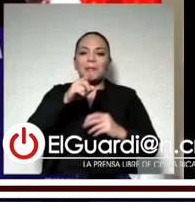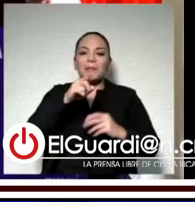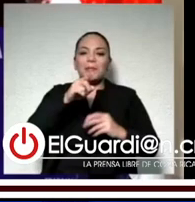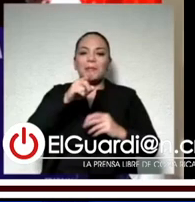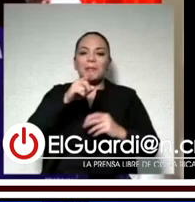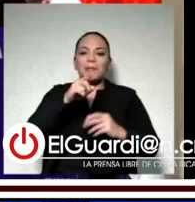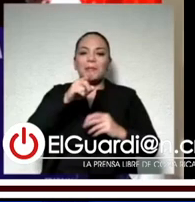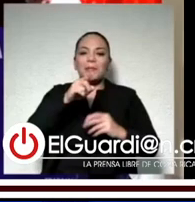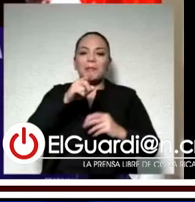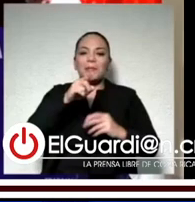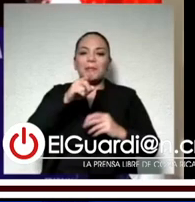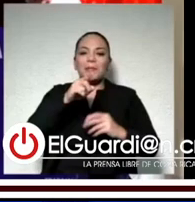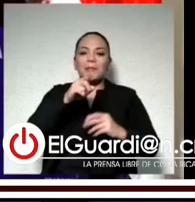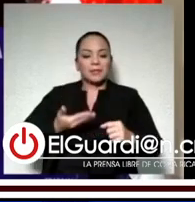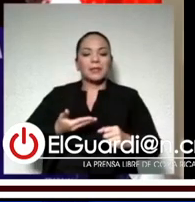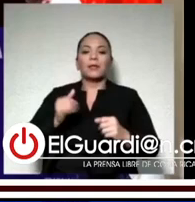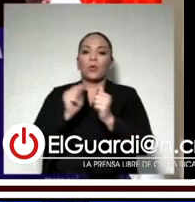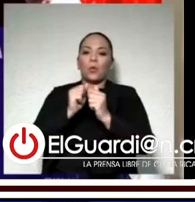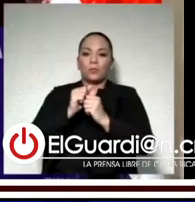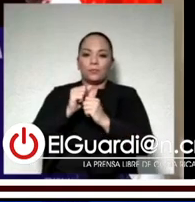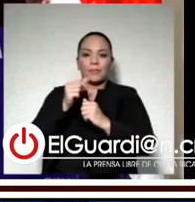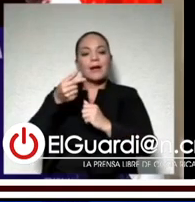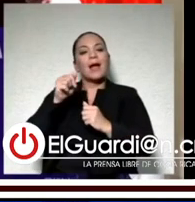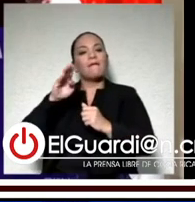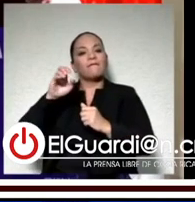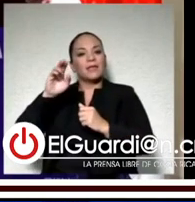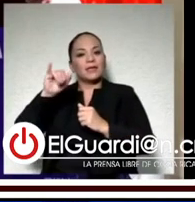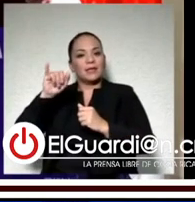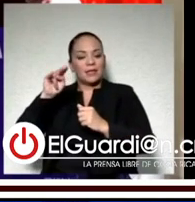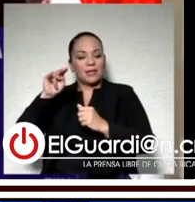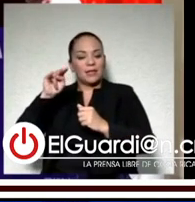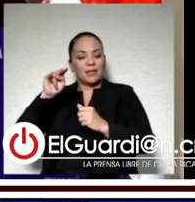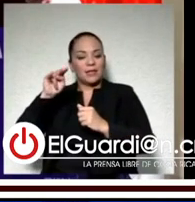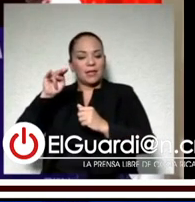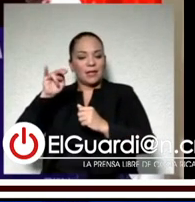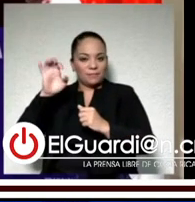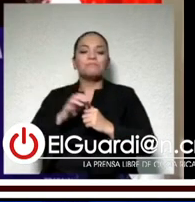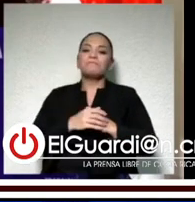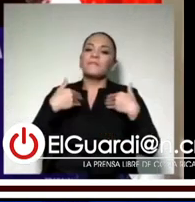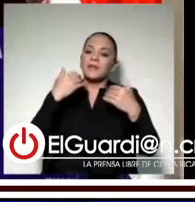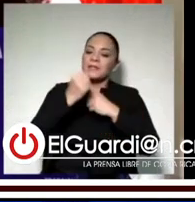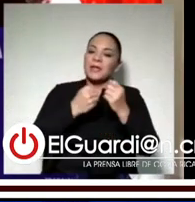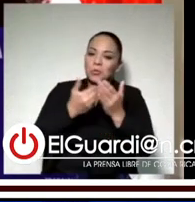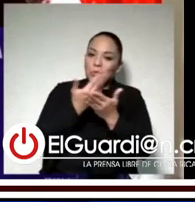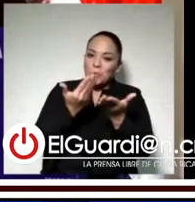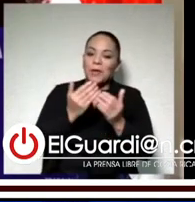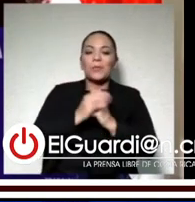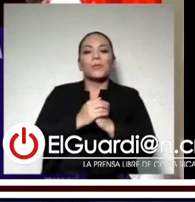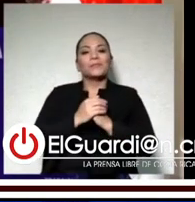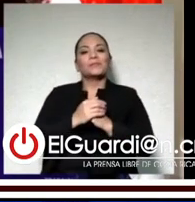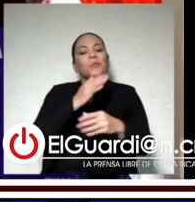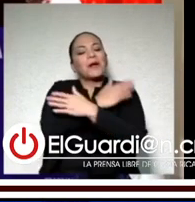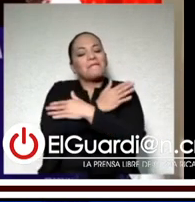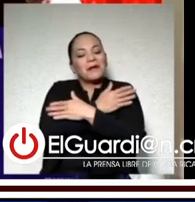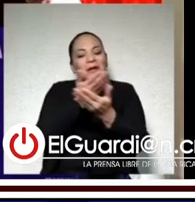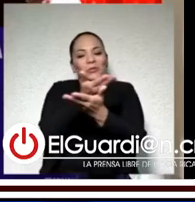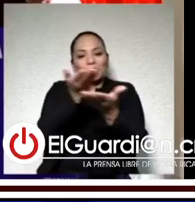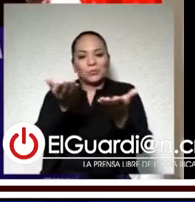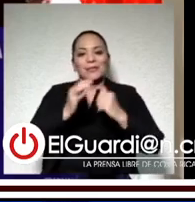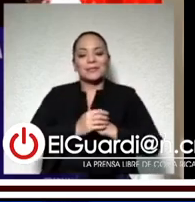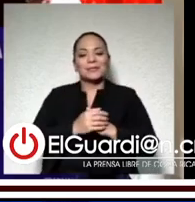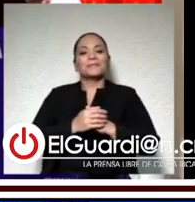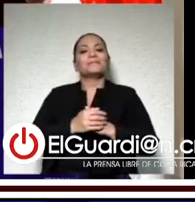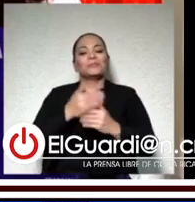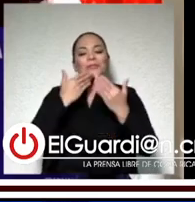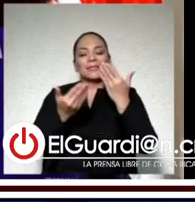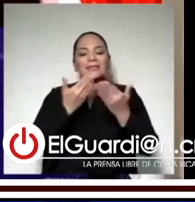poder junto con el gabinete. Ahí vamos a estar. Feliz año nuevo. Les mando un gran abrazo.